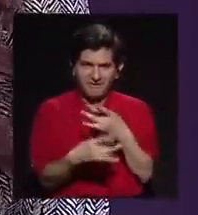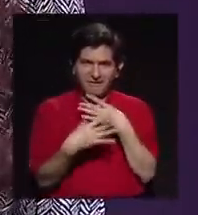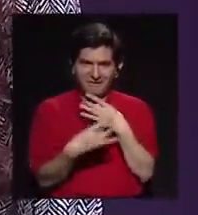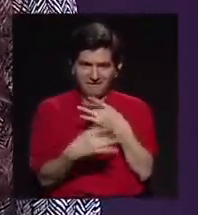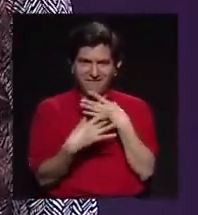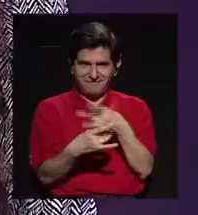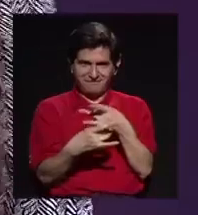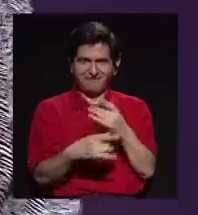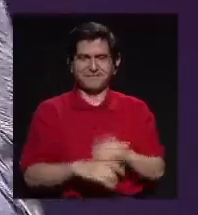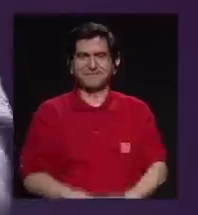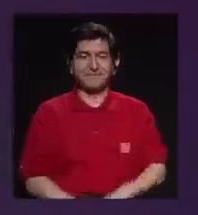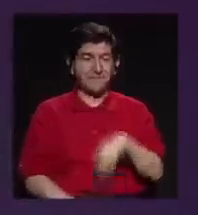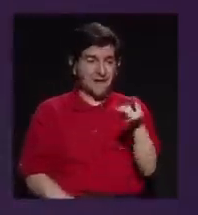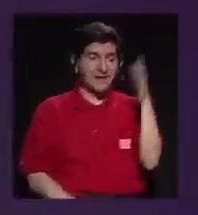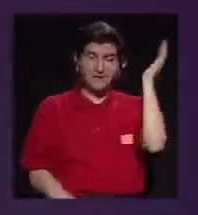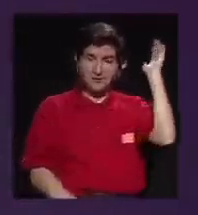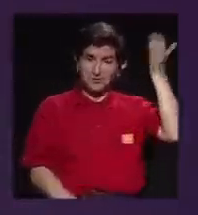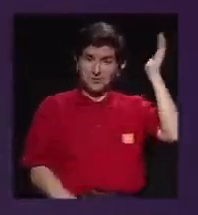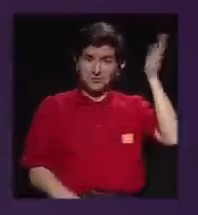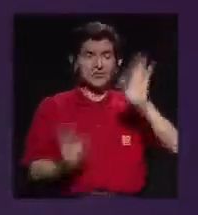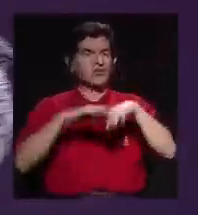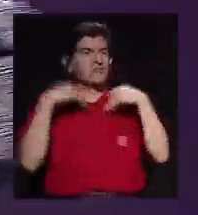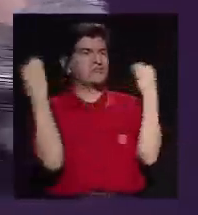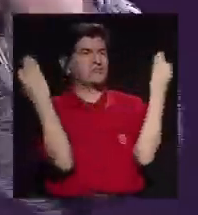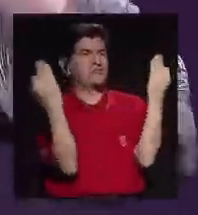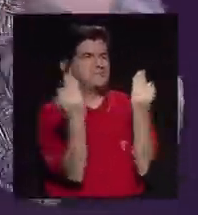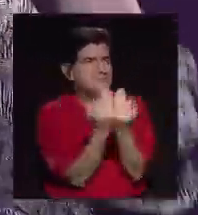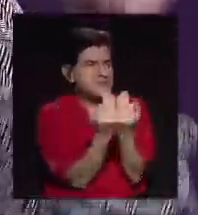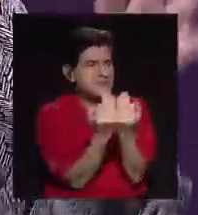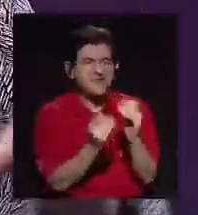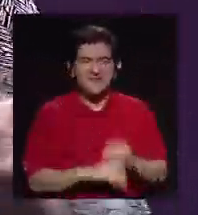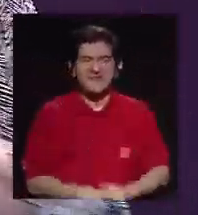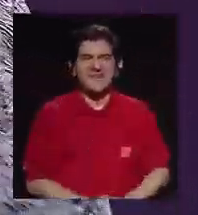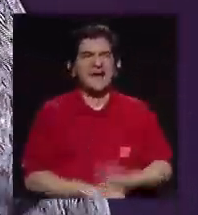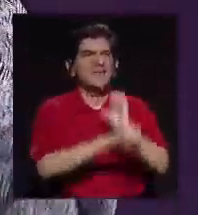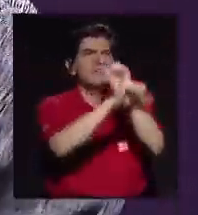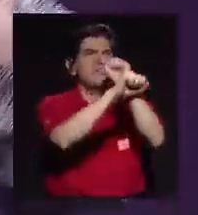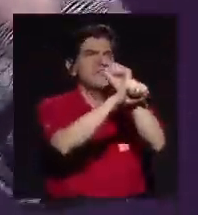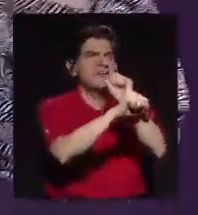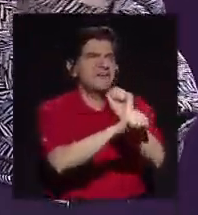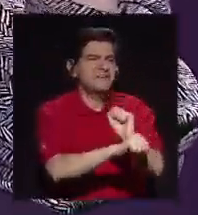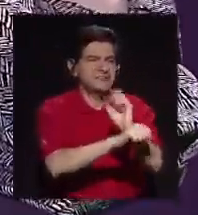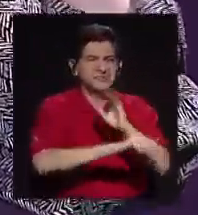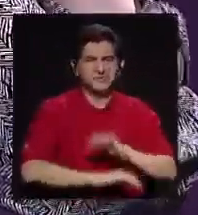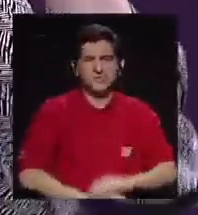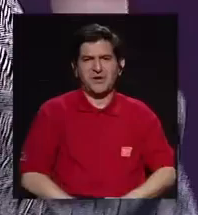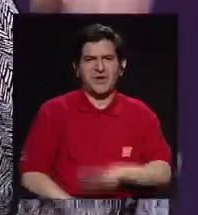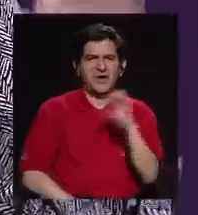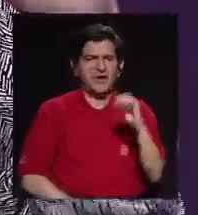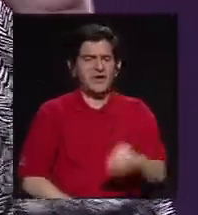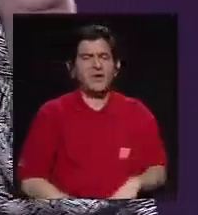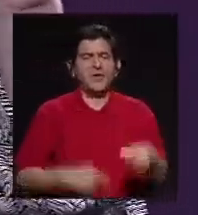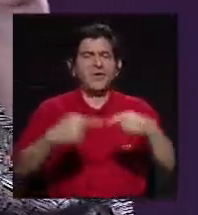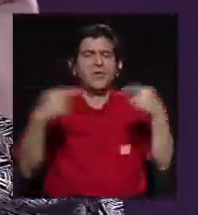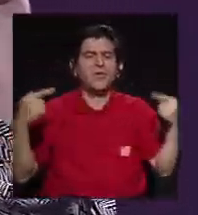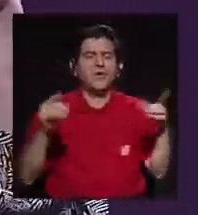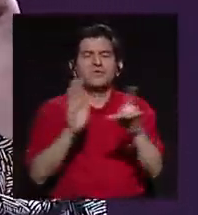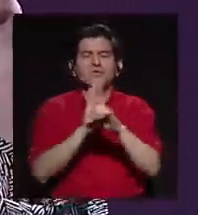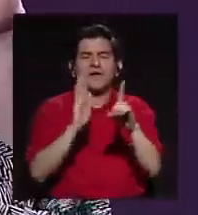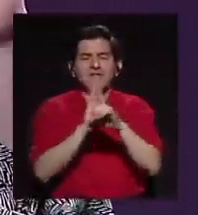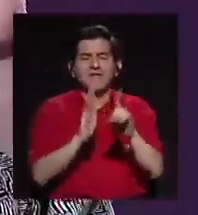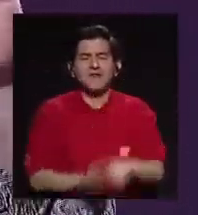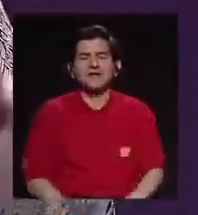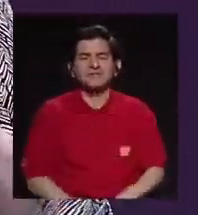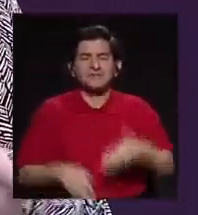eso es que esos discursos familistas, ¿verdad?, de familia tradicional, antiderechos sexuales